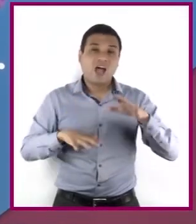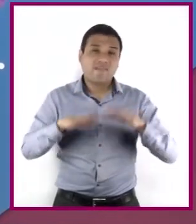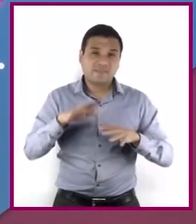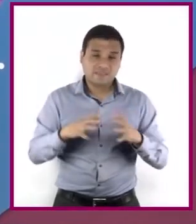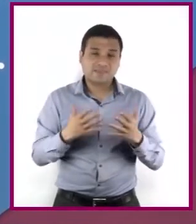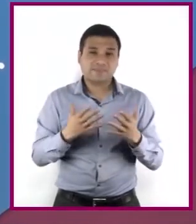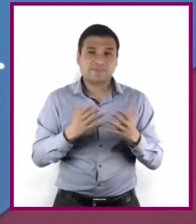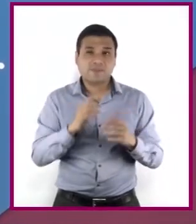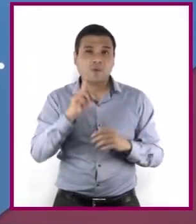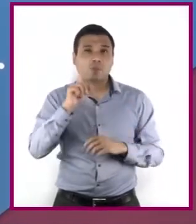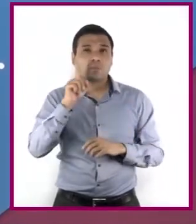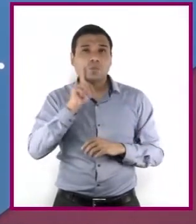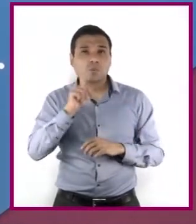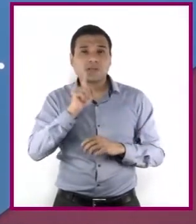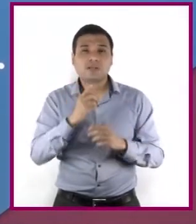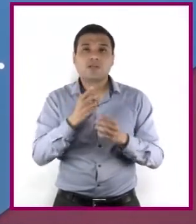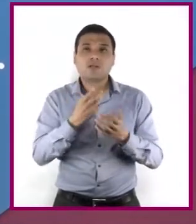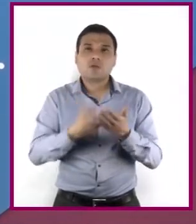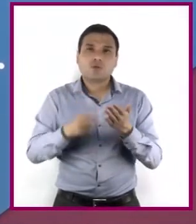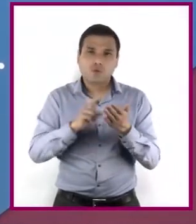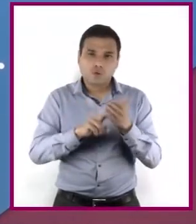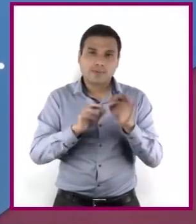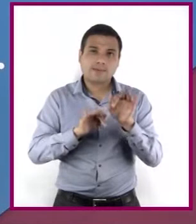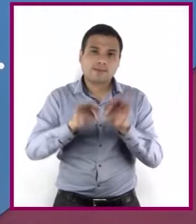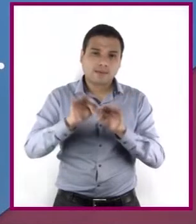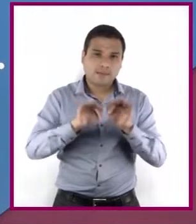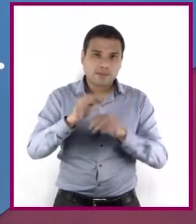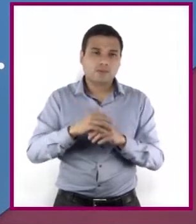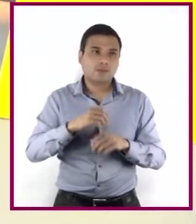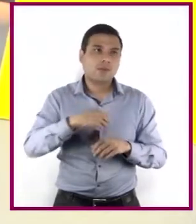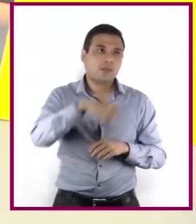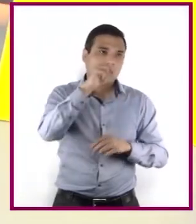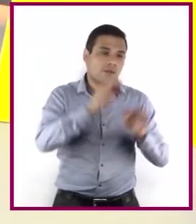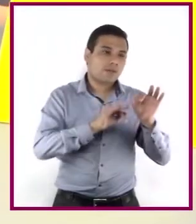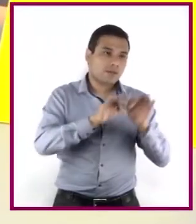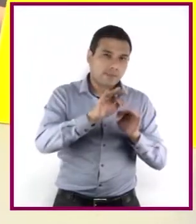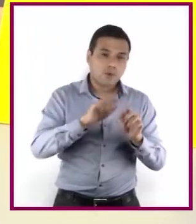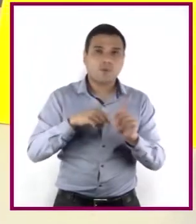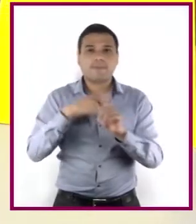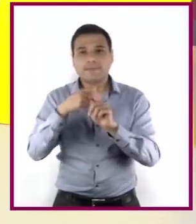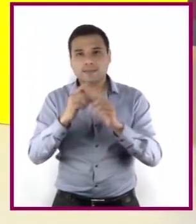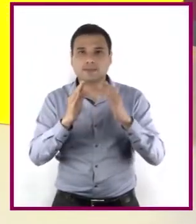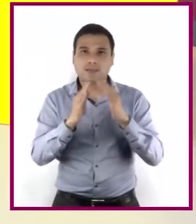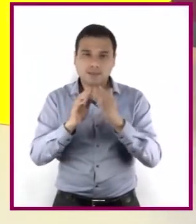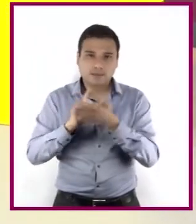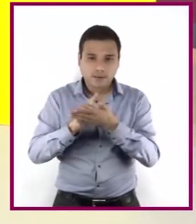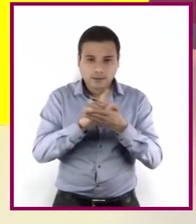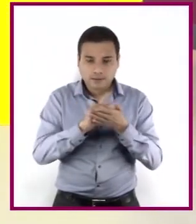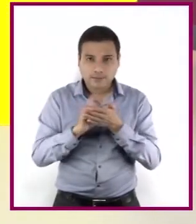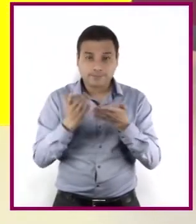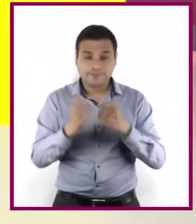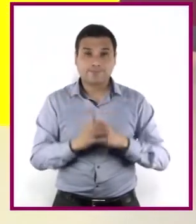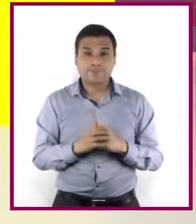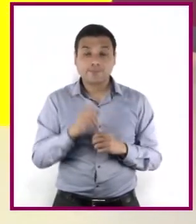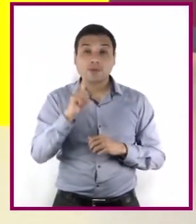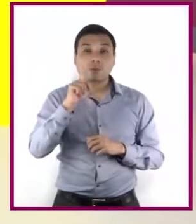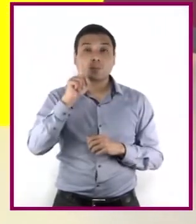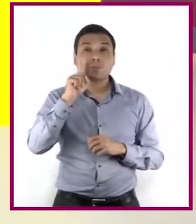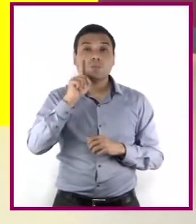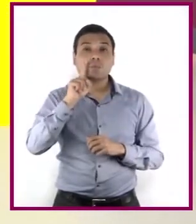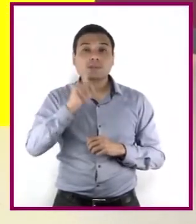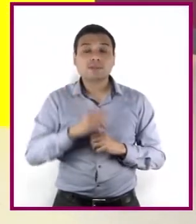tradicional doméstico se le suma la actividad política. Las mujeres deben enfrentar la necesidad